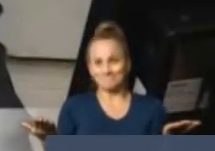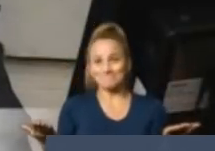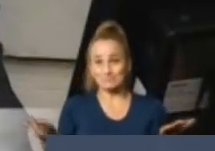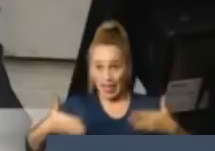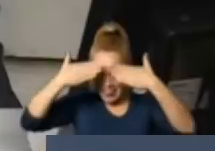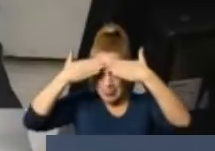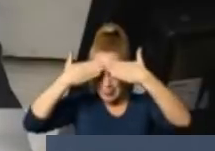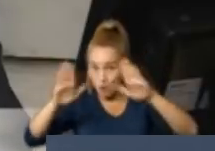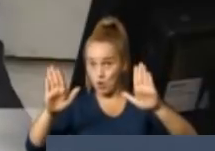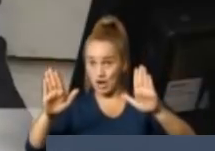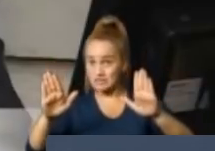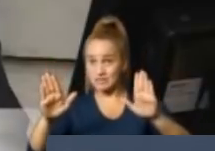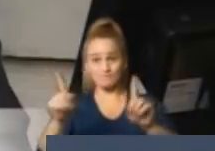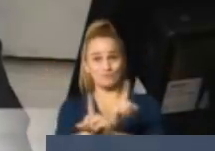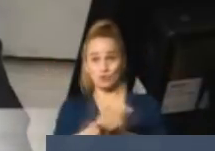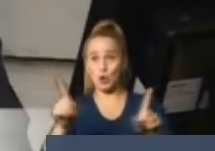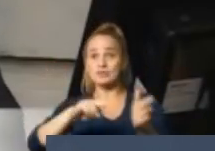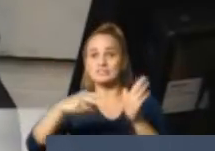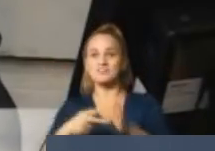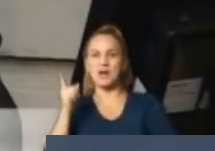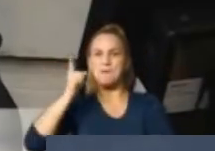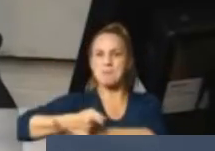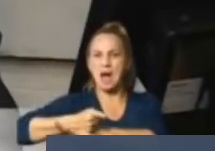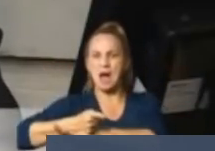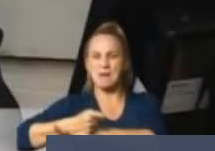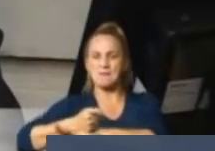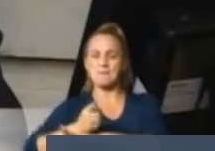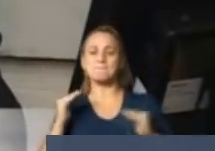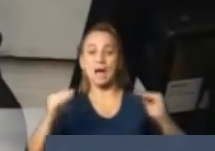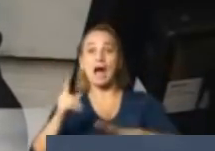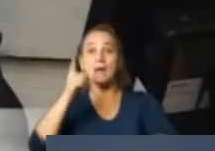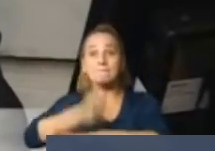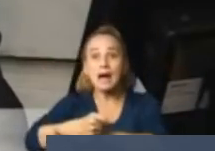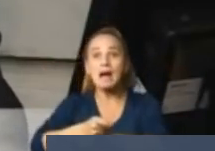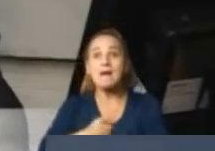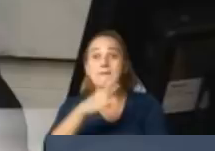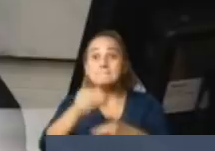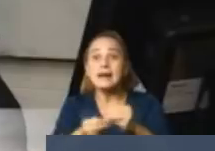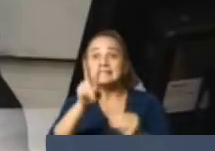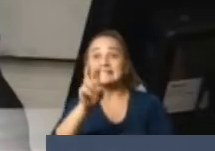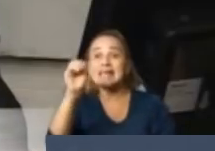una democracia, sino de una dictadura. Y hay 70 mutilados,